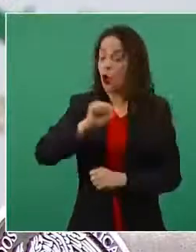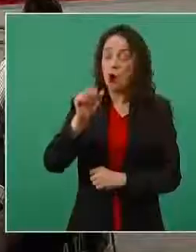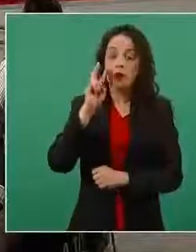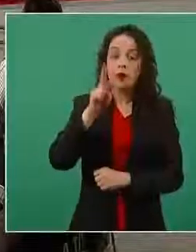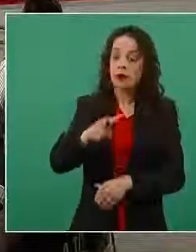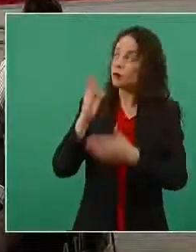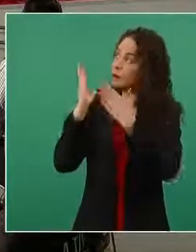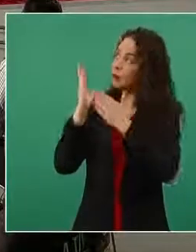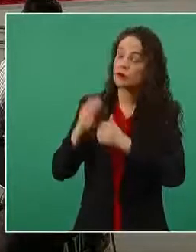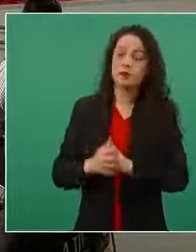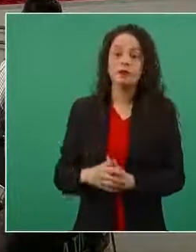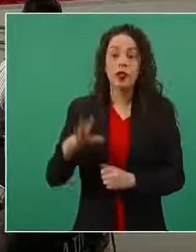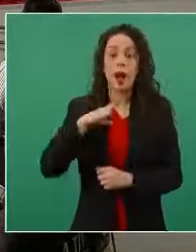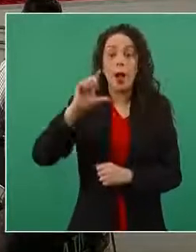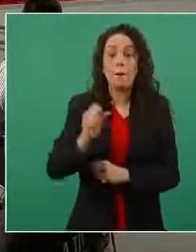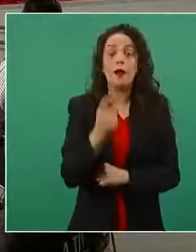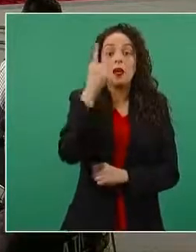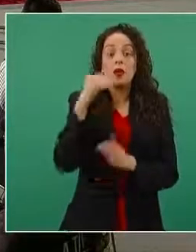tenemos